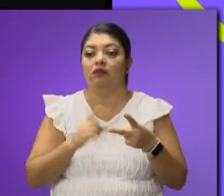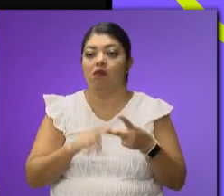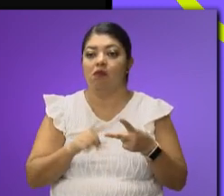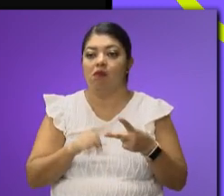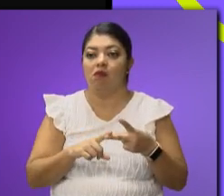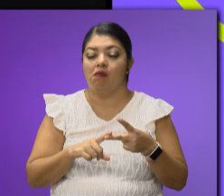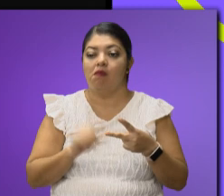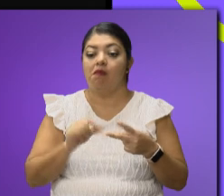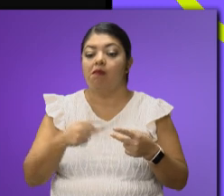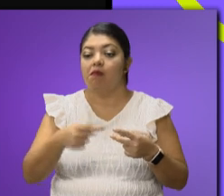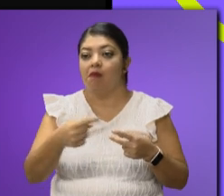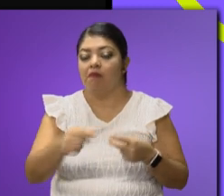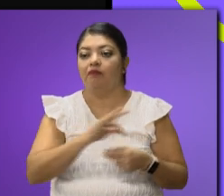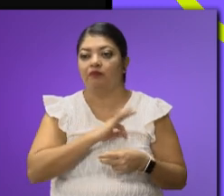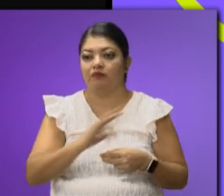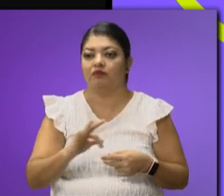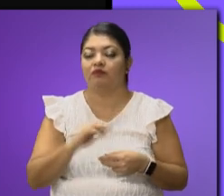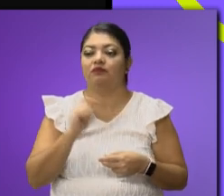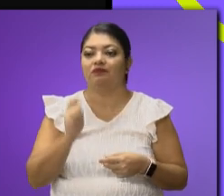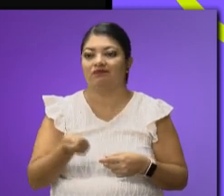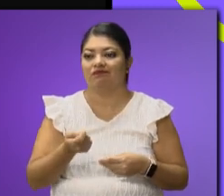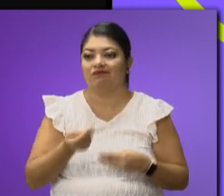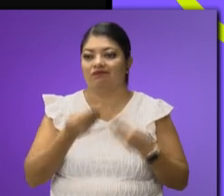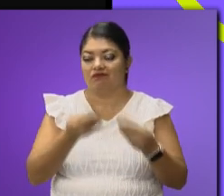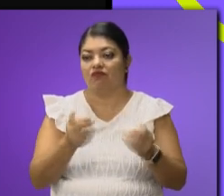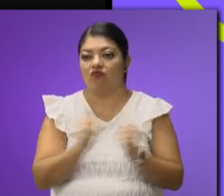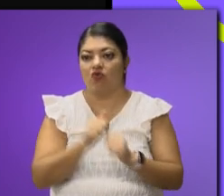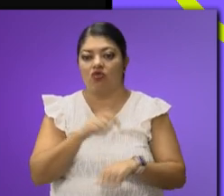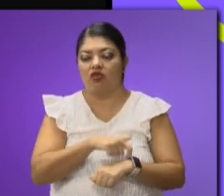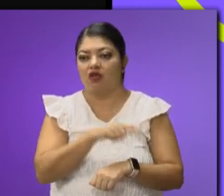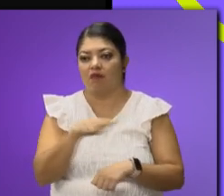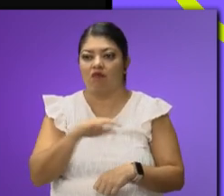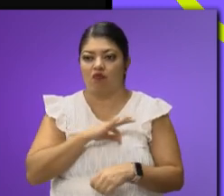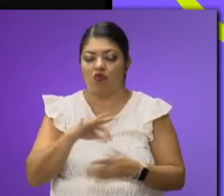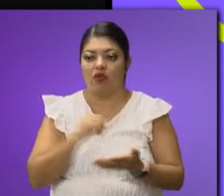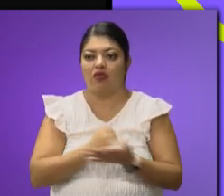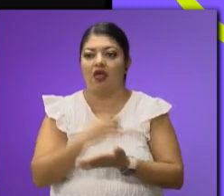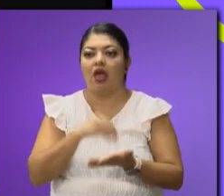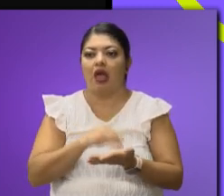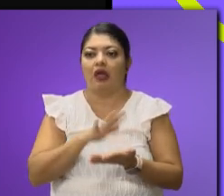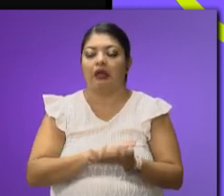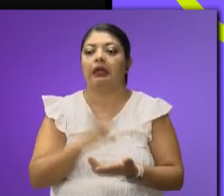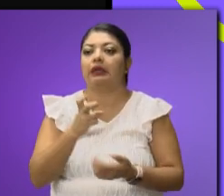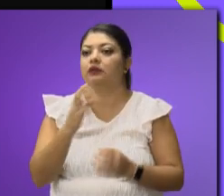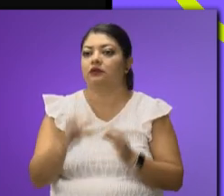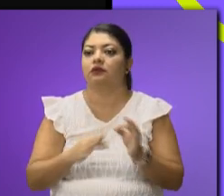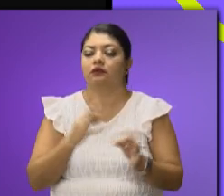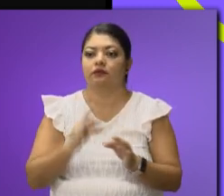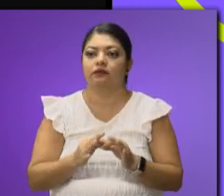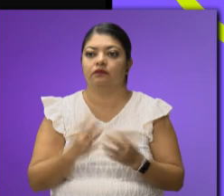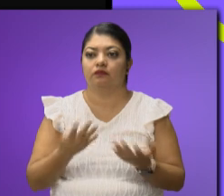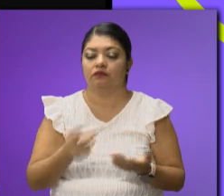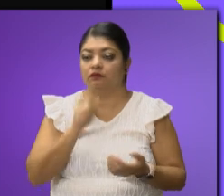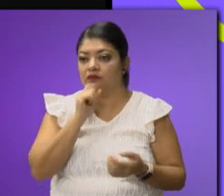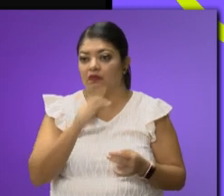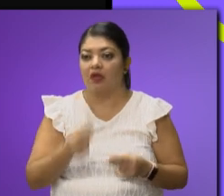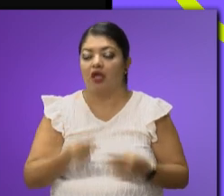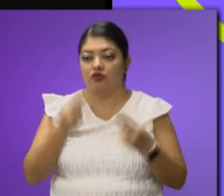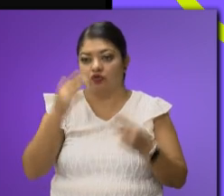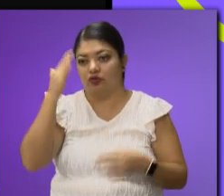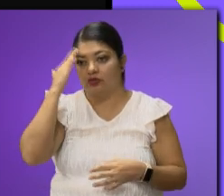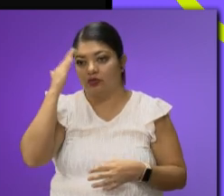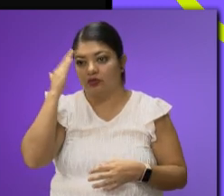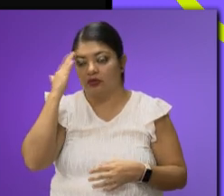pocos días se les hará llegar para que con tiempo lo puedan agendar. Sería cuanto en asuntos